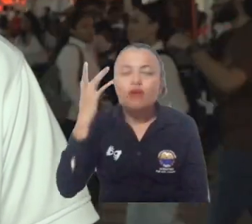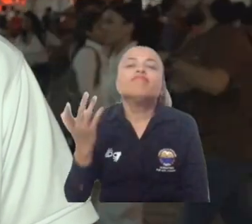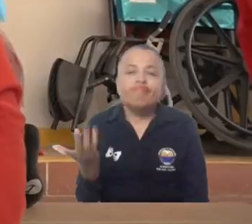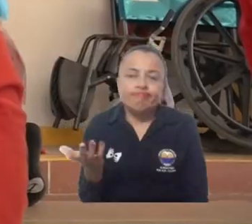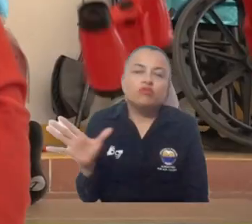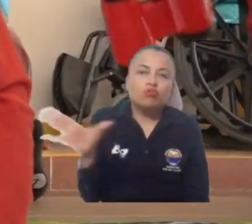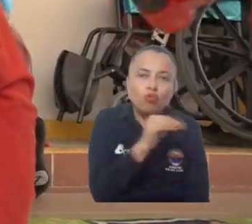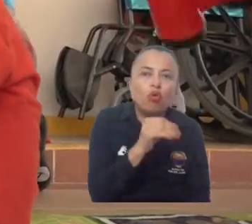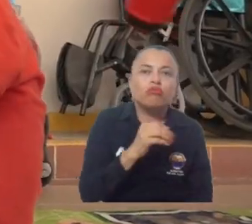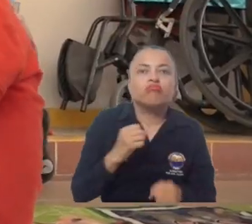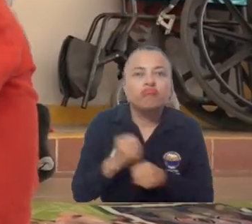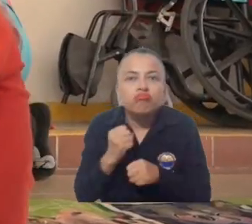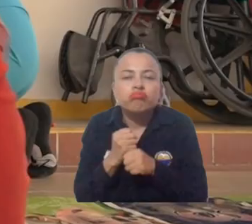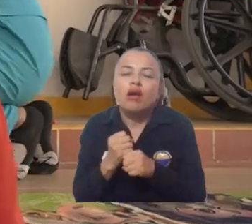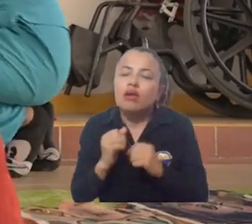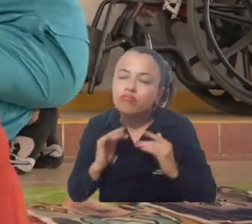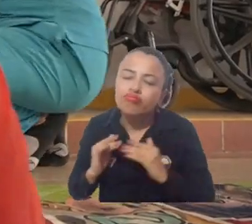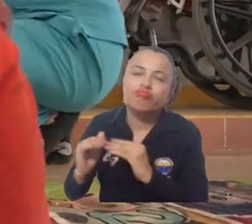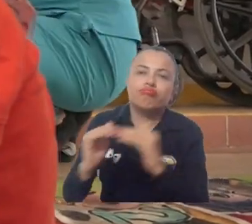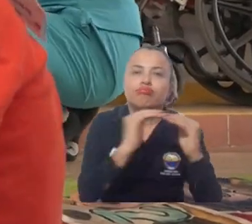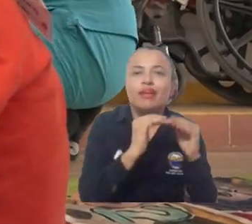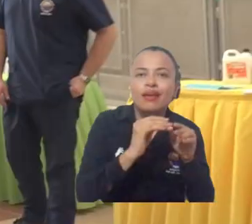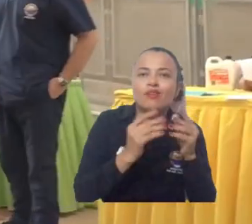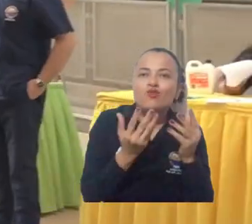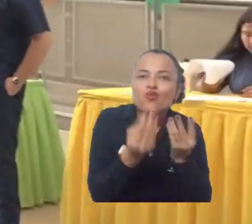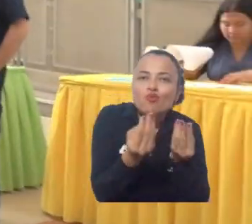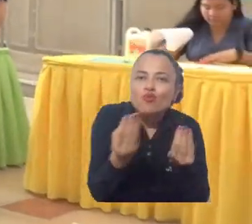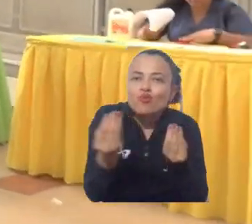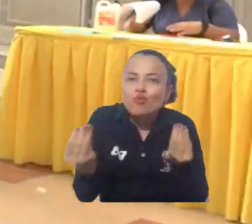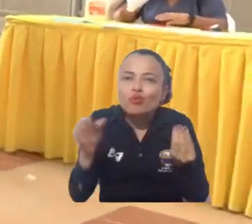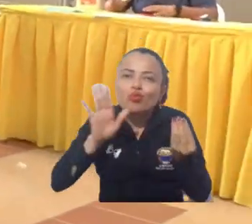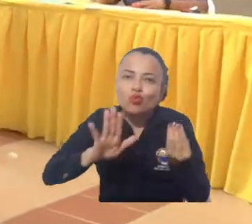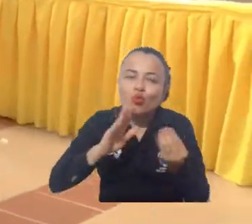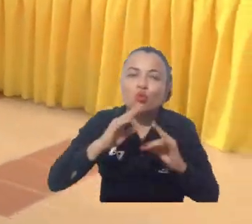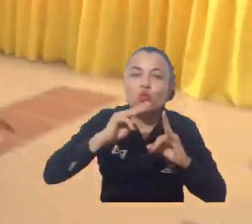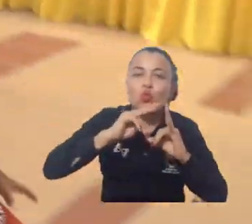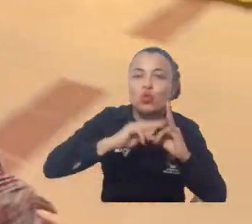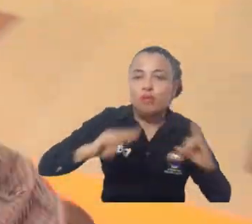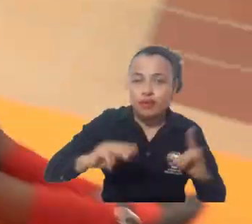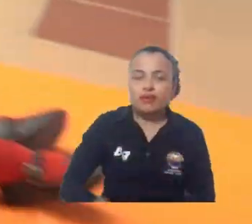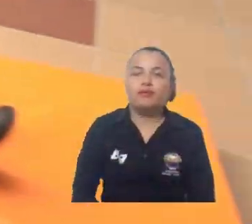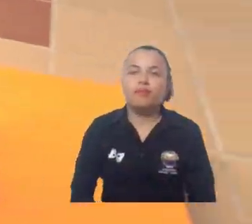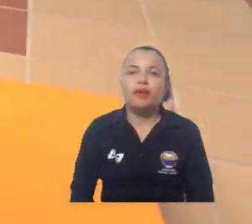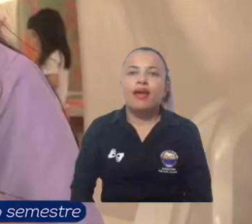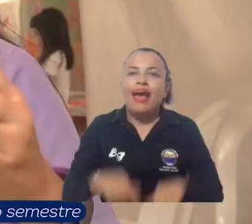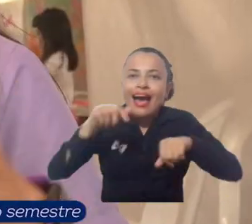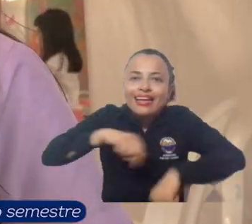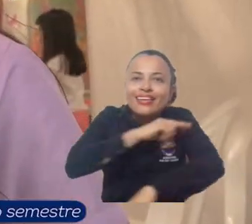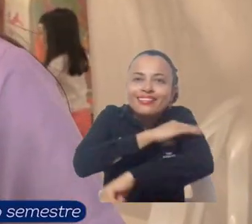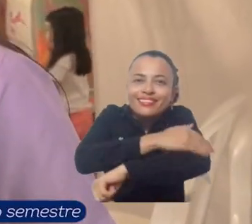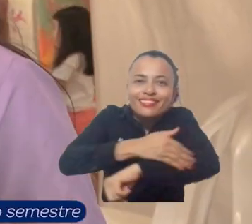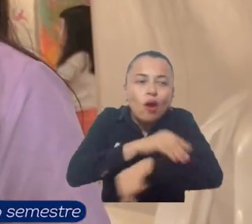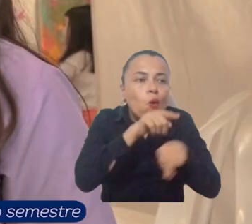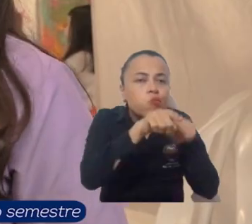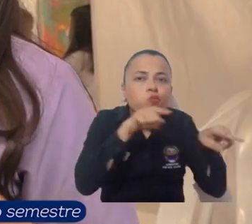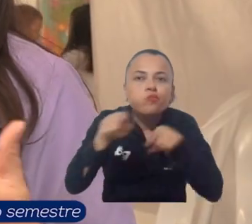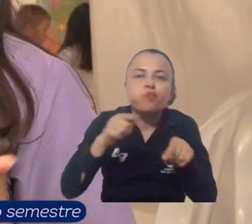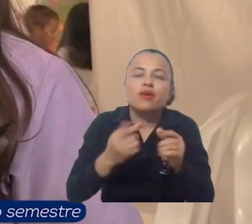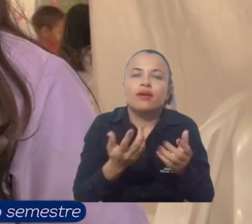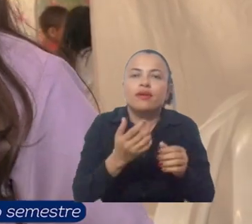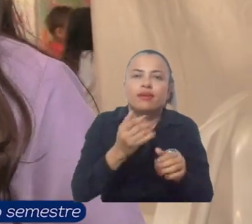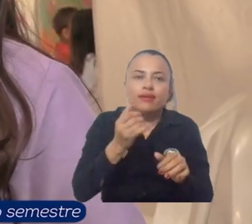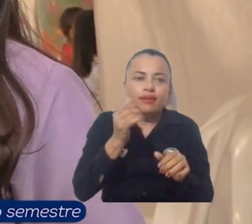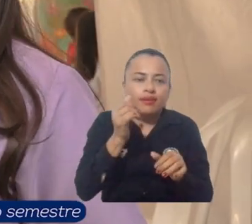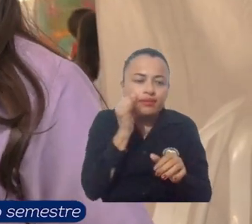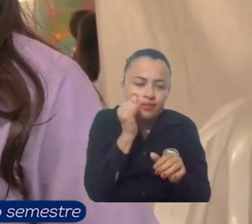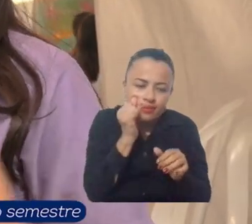trabajando de manera unificada las diferentes dependencias de la universidad Contamos con varios rincones como el rincón de científico el